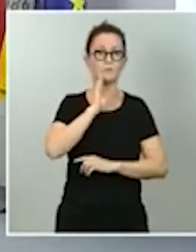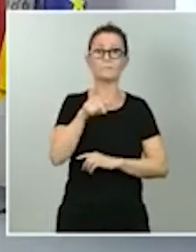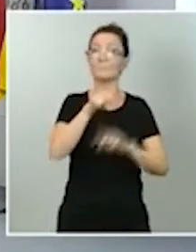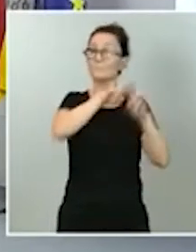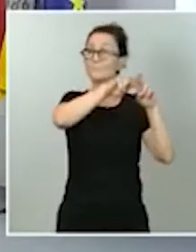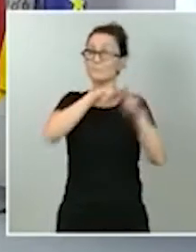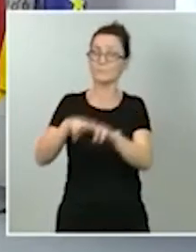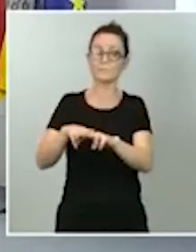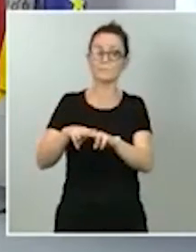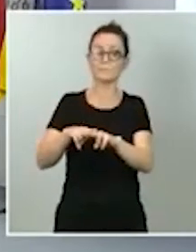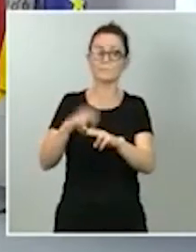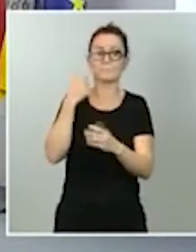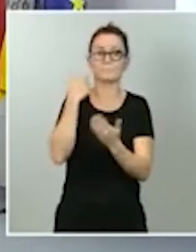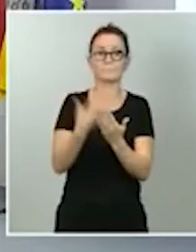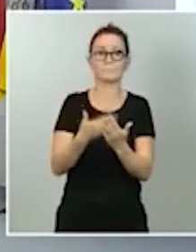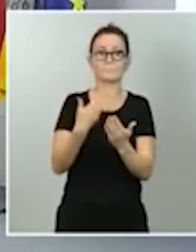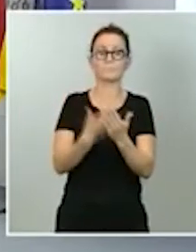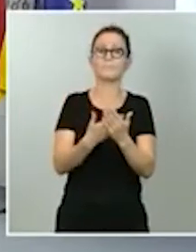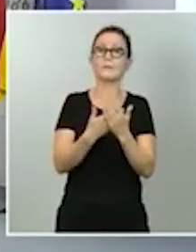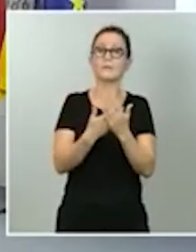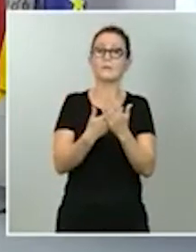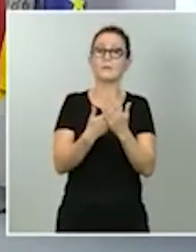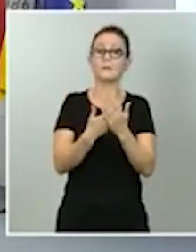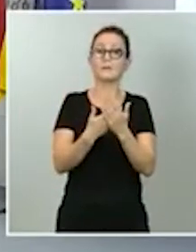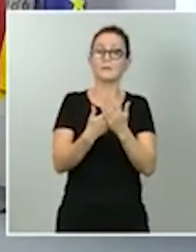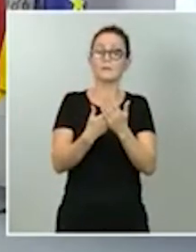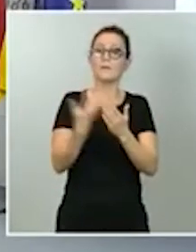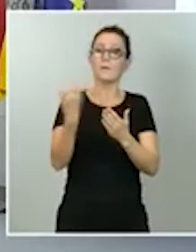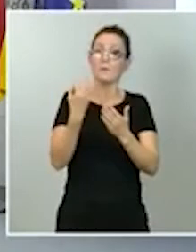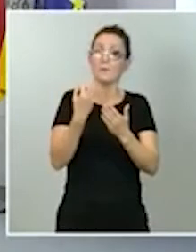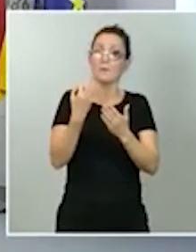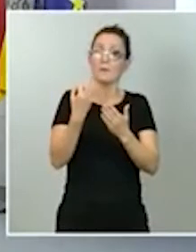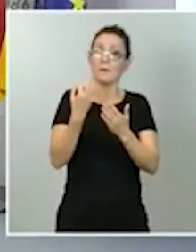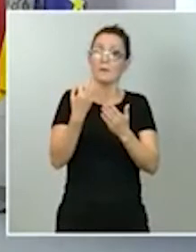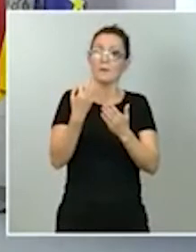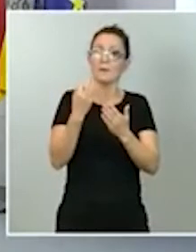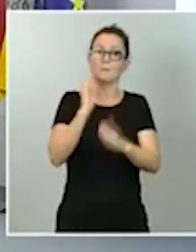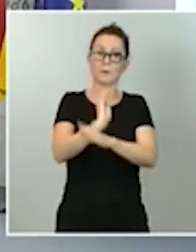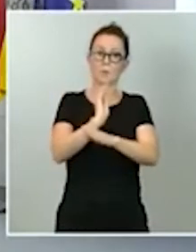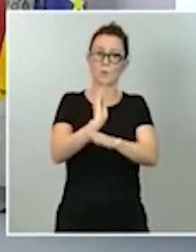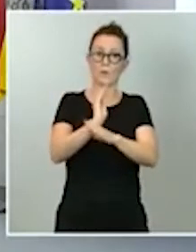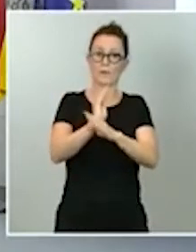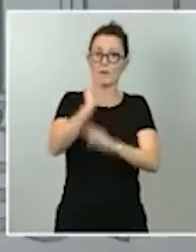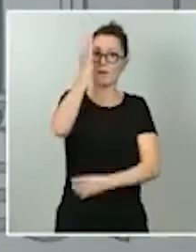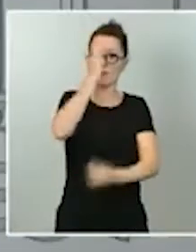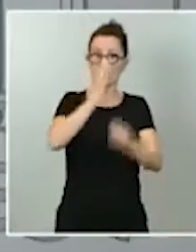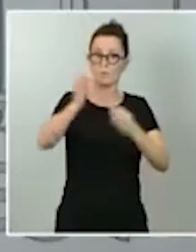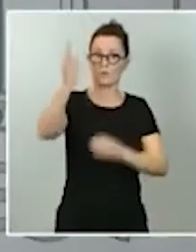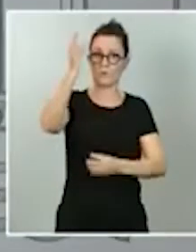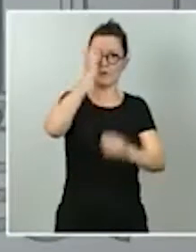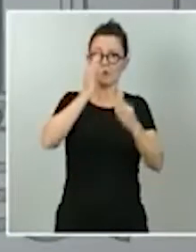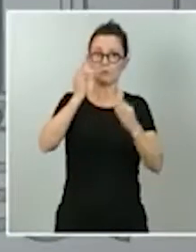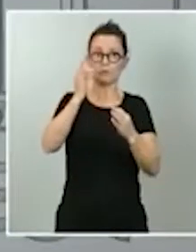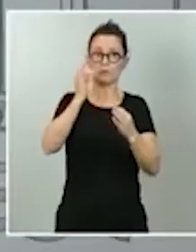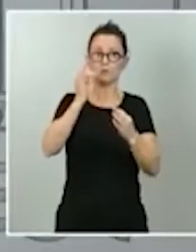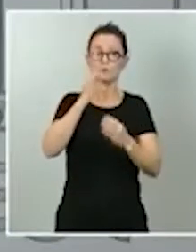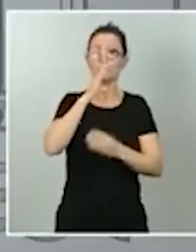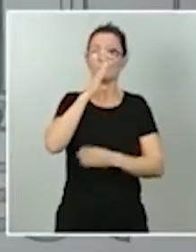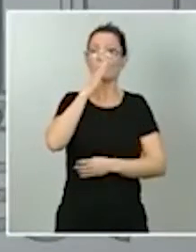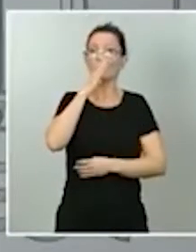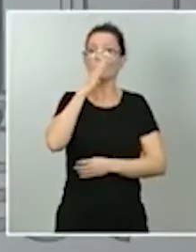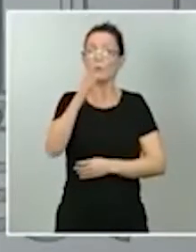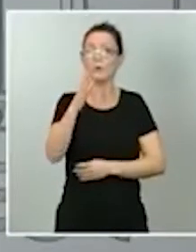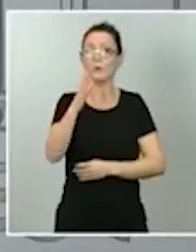la necesidad de manejar con cautela todos los datos que estamos comentando debido al comportamiento errático e